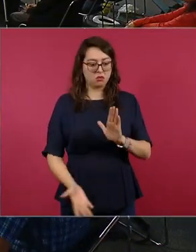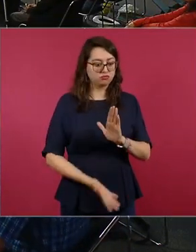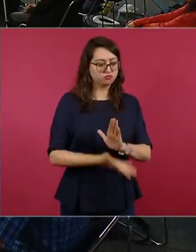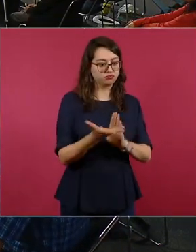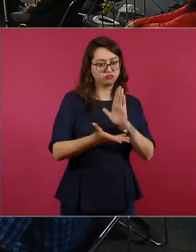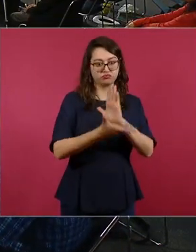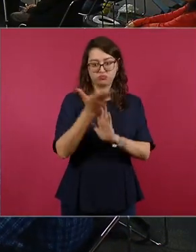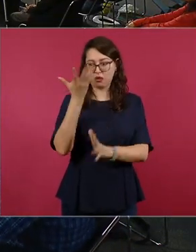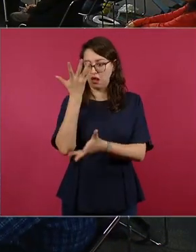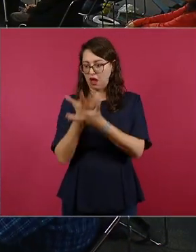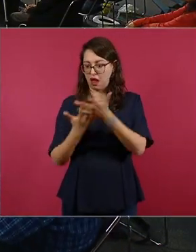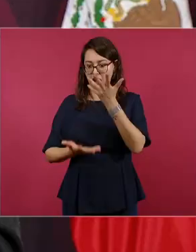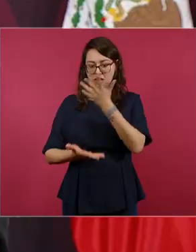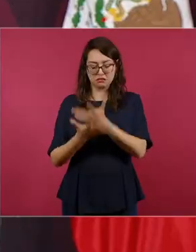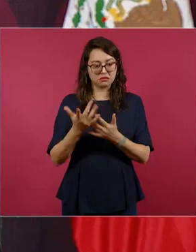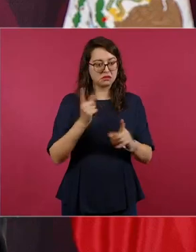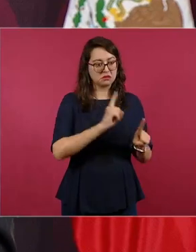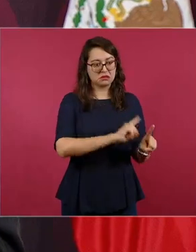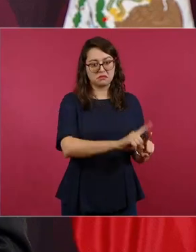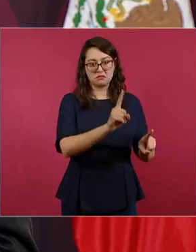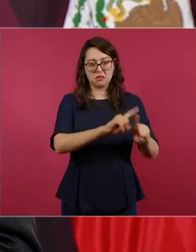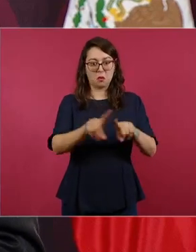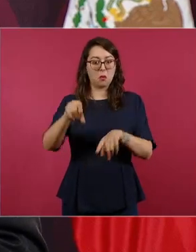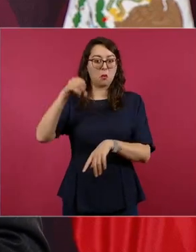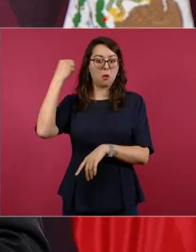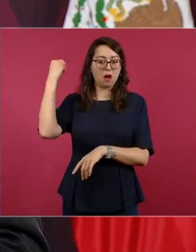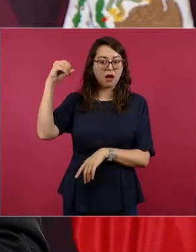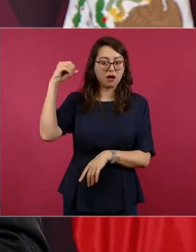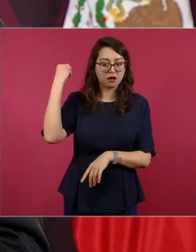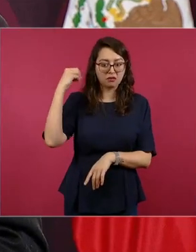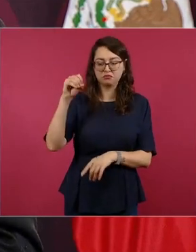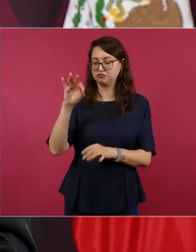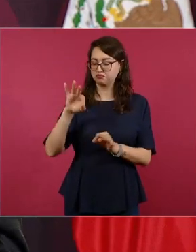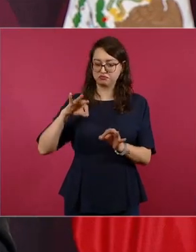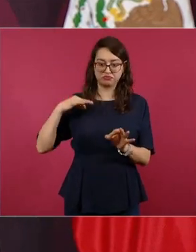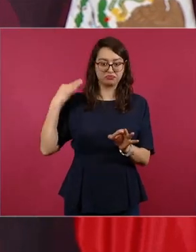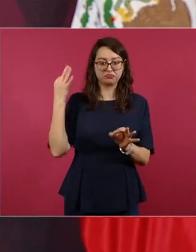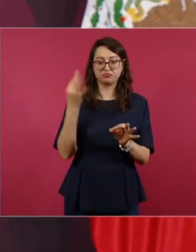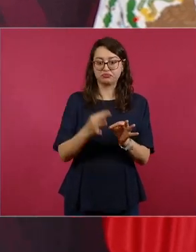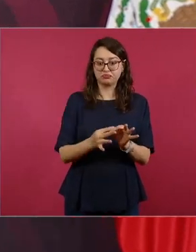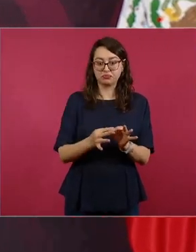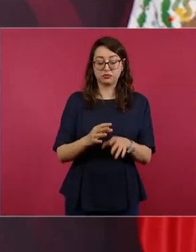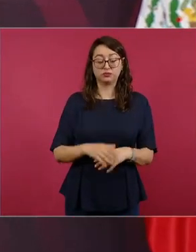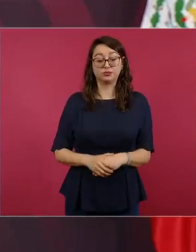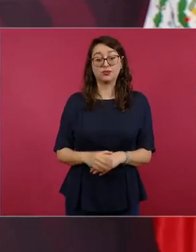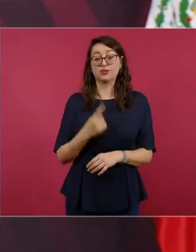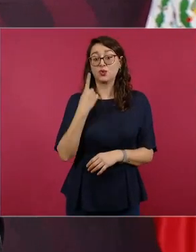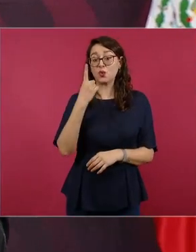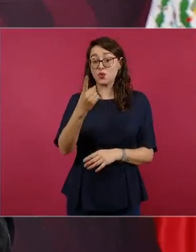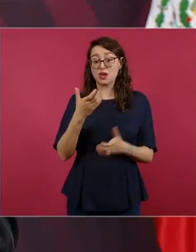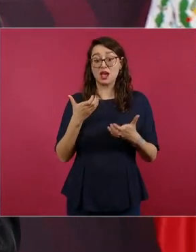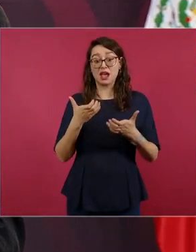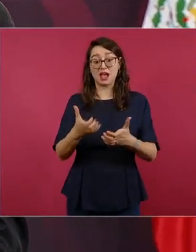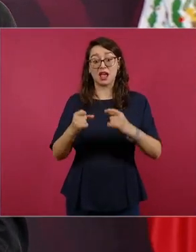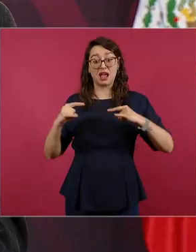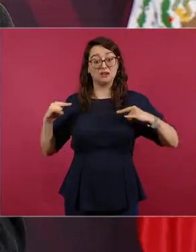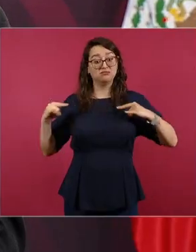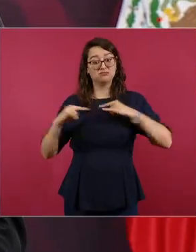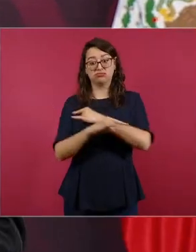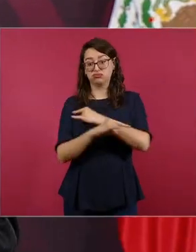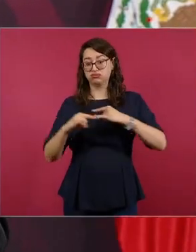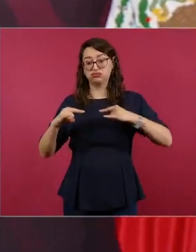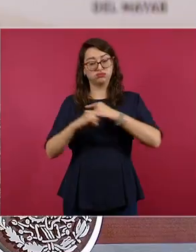artesanales de Oaxaca una carretera que es importantísima de Oaxaca